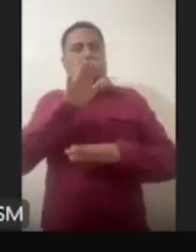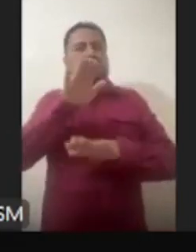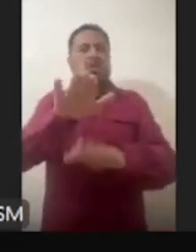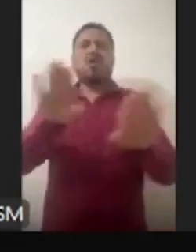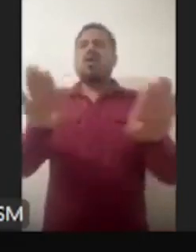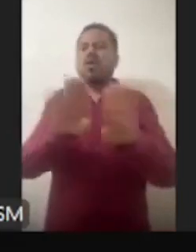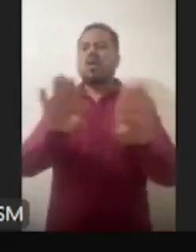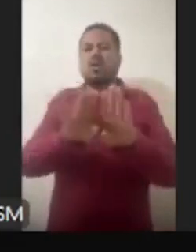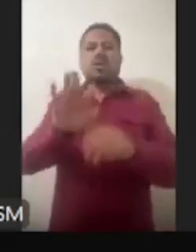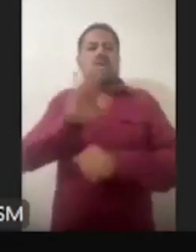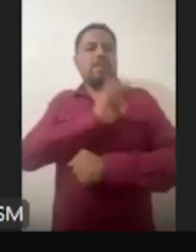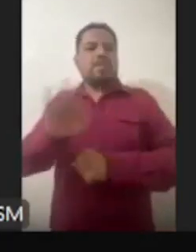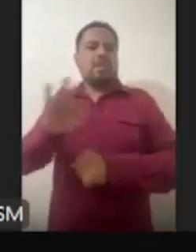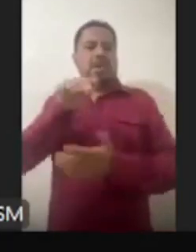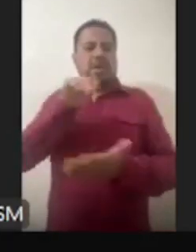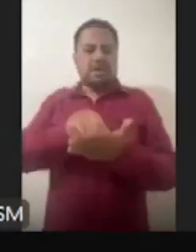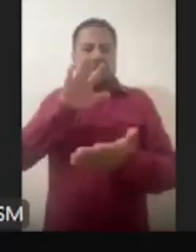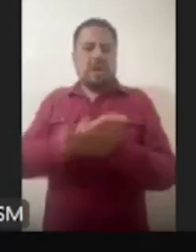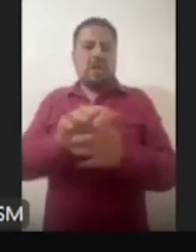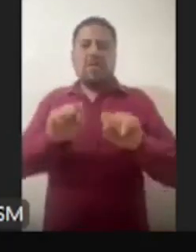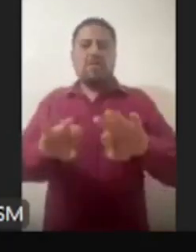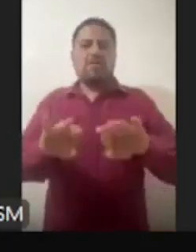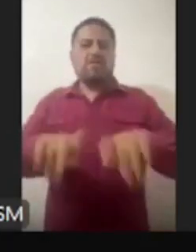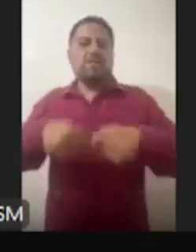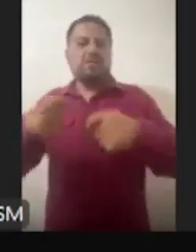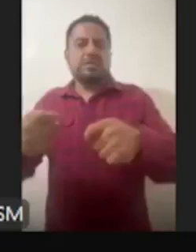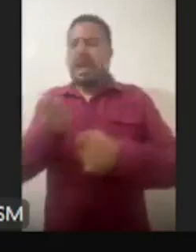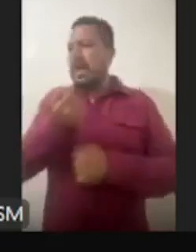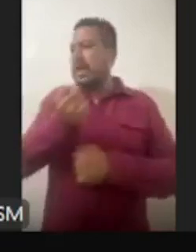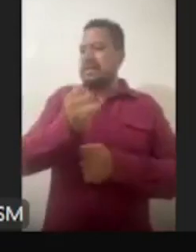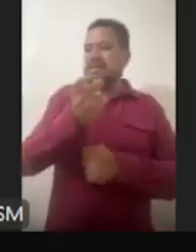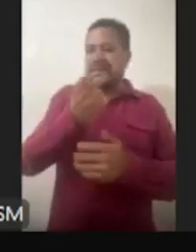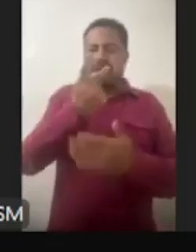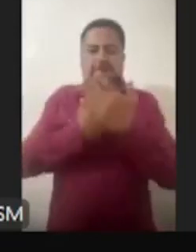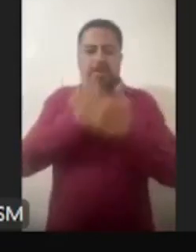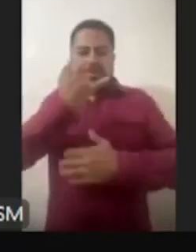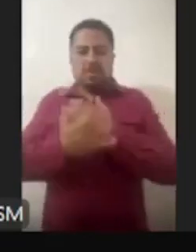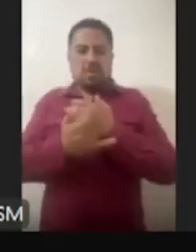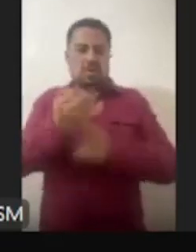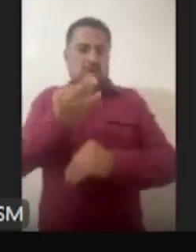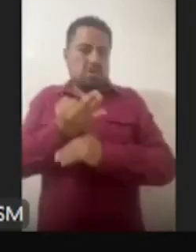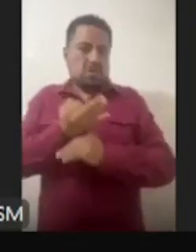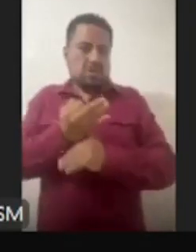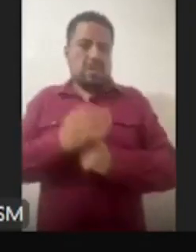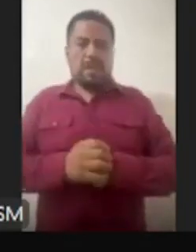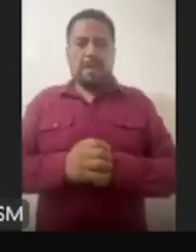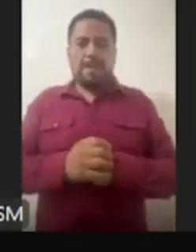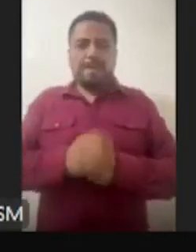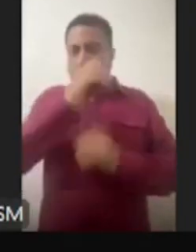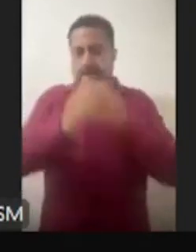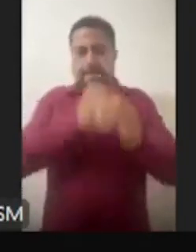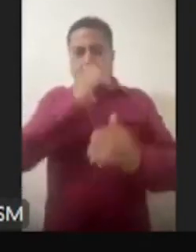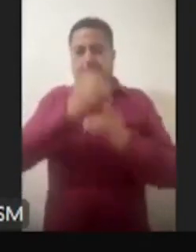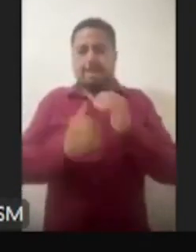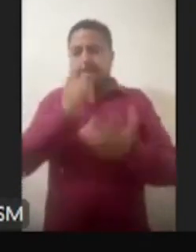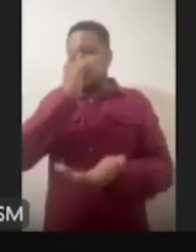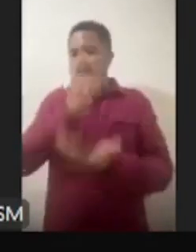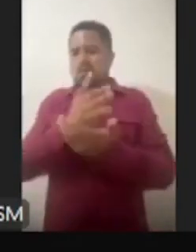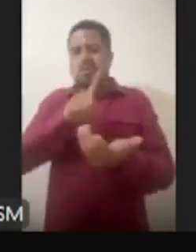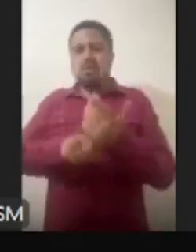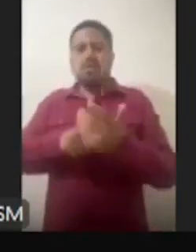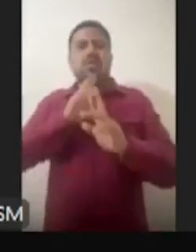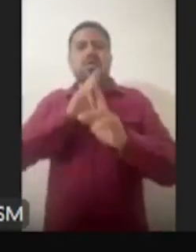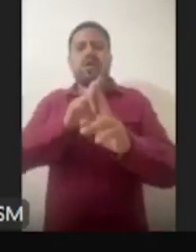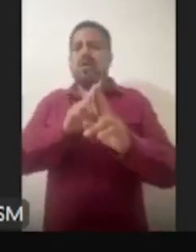citado oficio. Así, el proyecto de la cuenta concluye con el siguiente punto resolutivo. Único, es infundado el recurso de